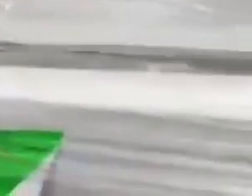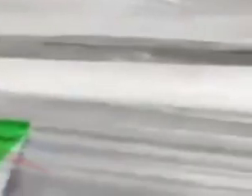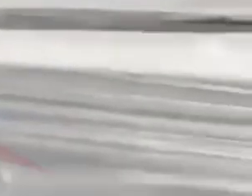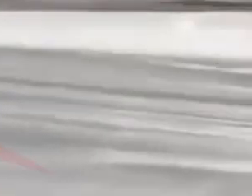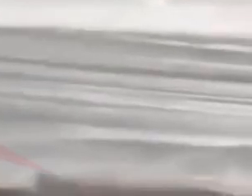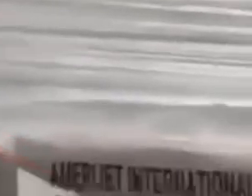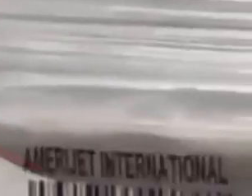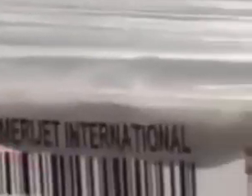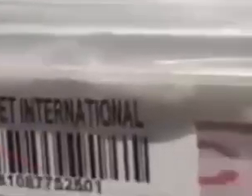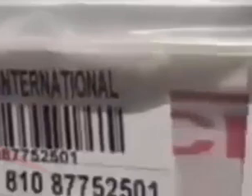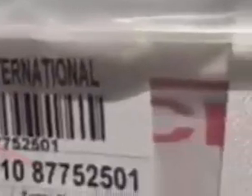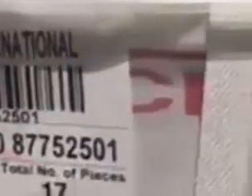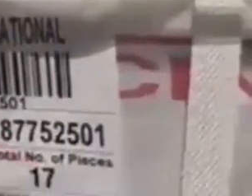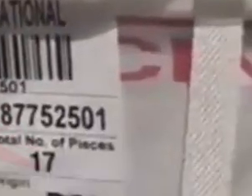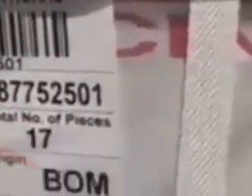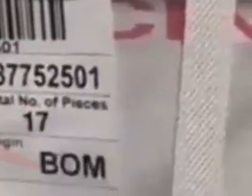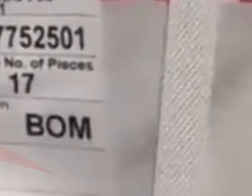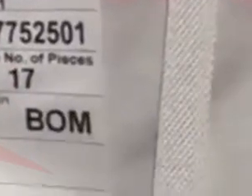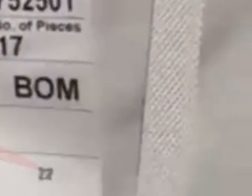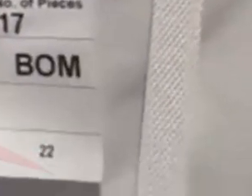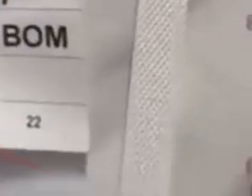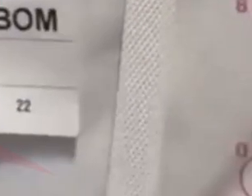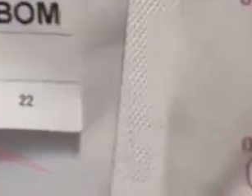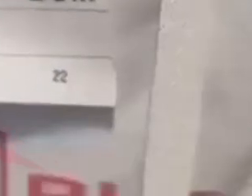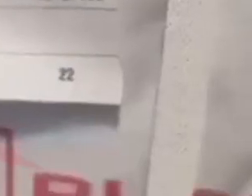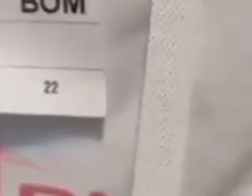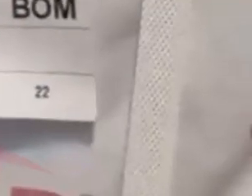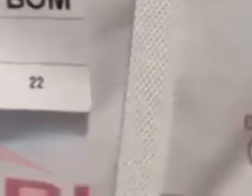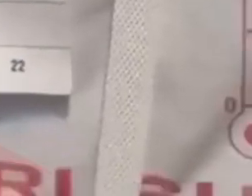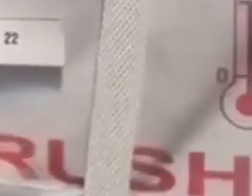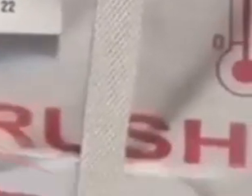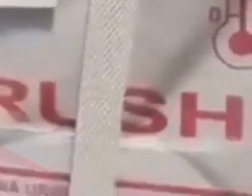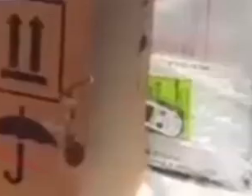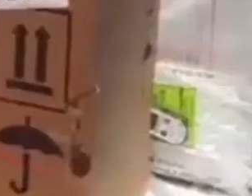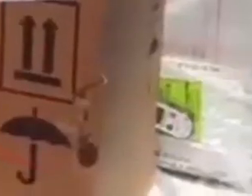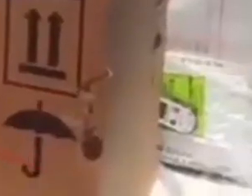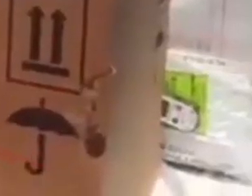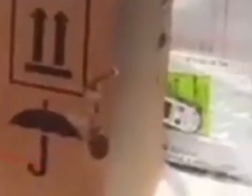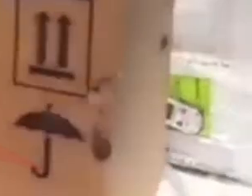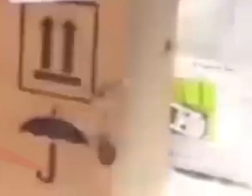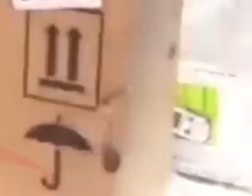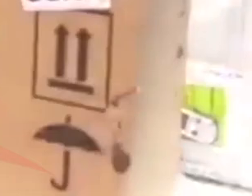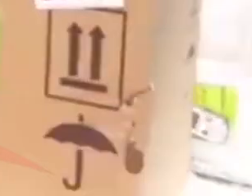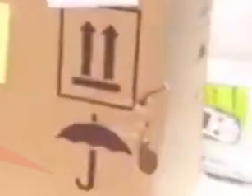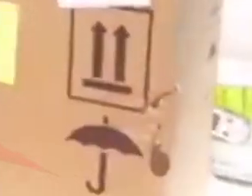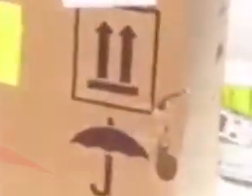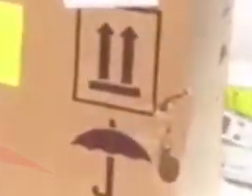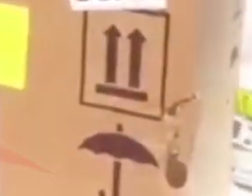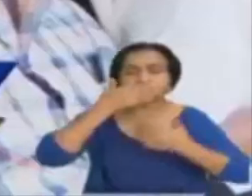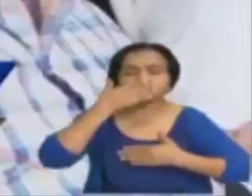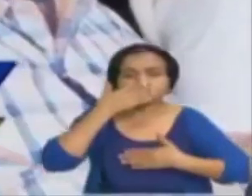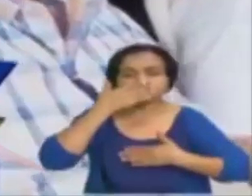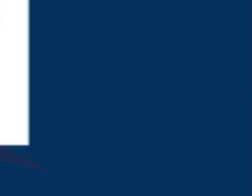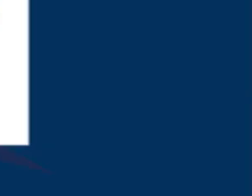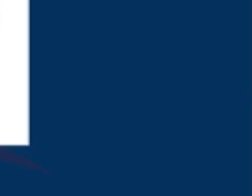dosis, esperando se concrete la fecha, el día, la hora. Sabemos que siempre pueden darse